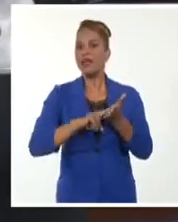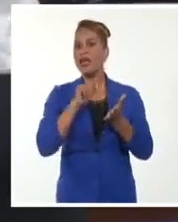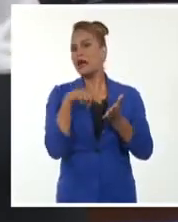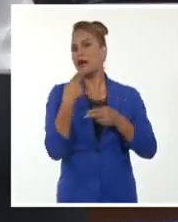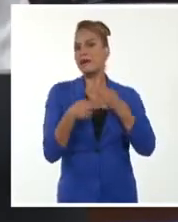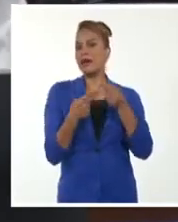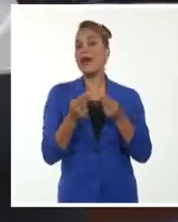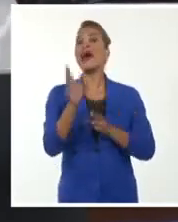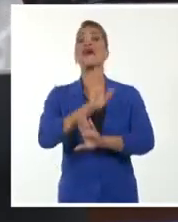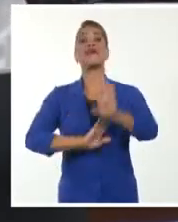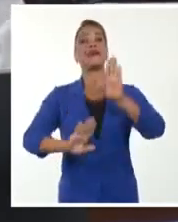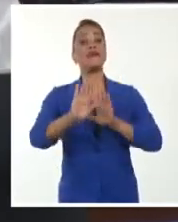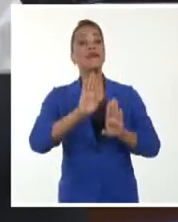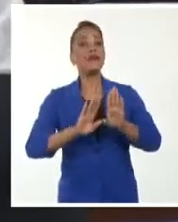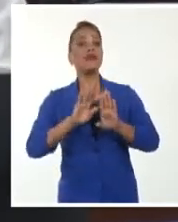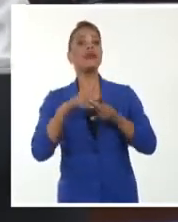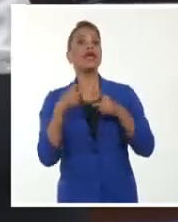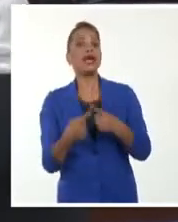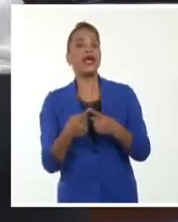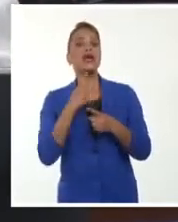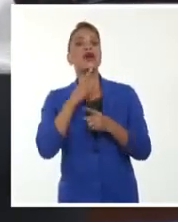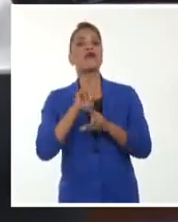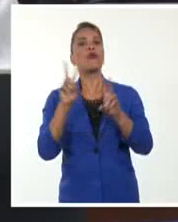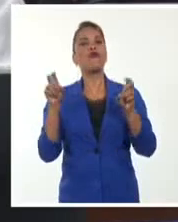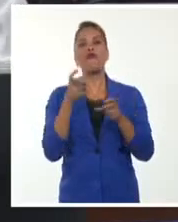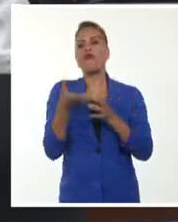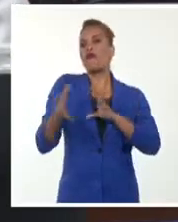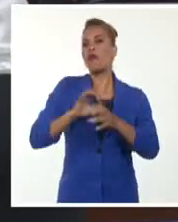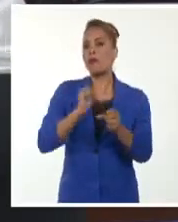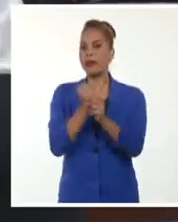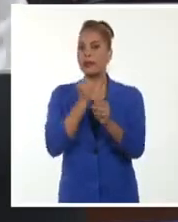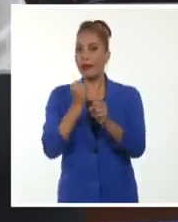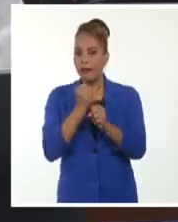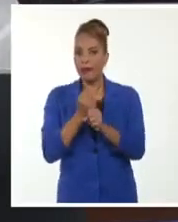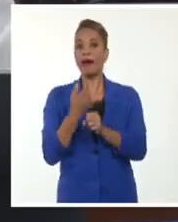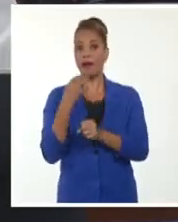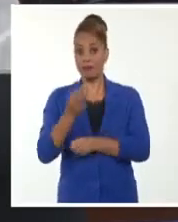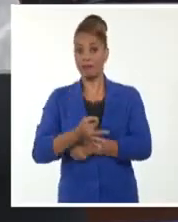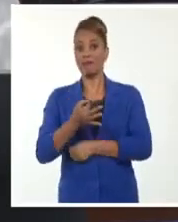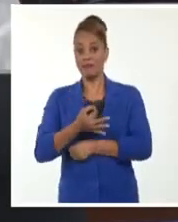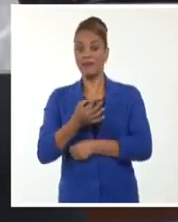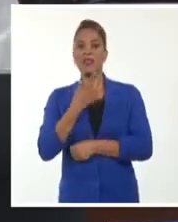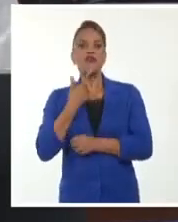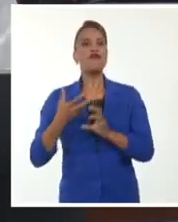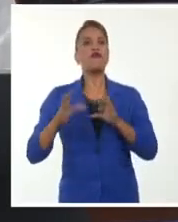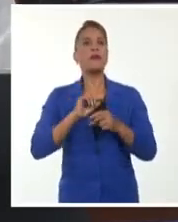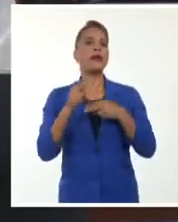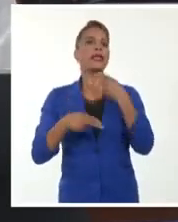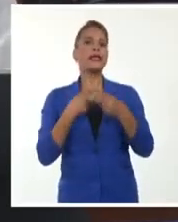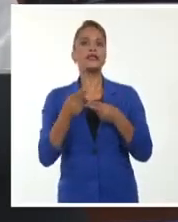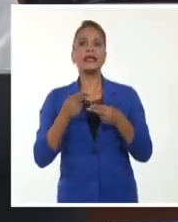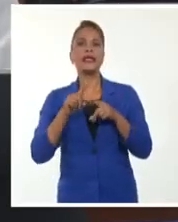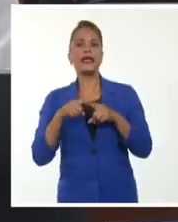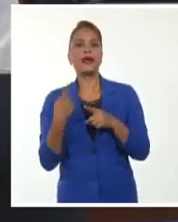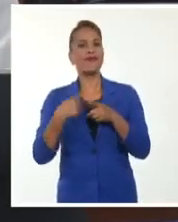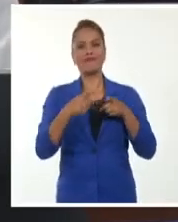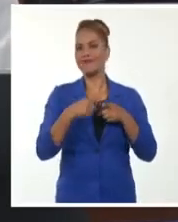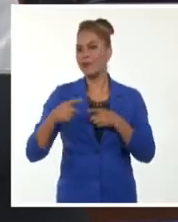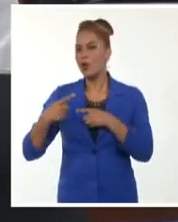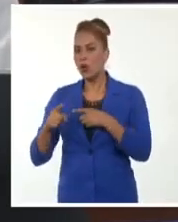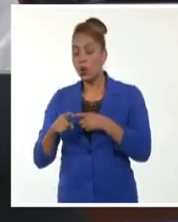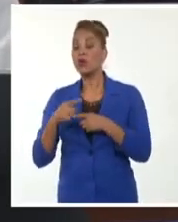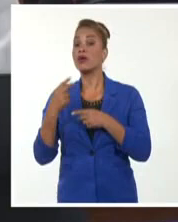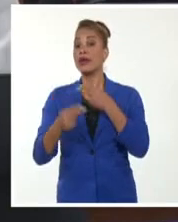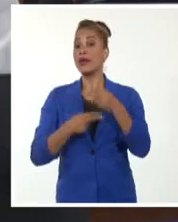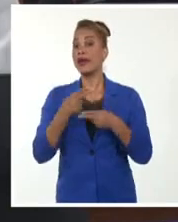ya, se han apropiado de conceptos de trabajo, de directrices, de maneras de hacer, de cosas que se han